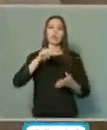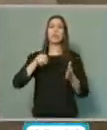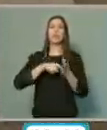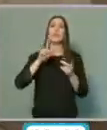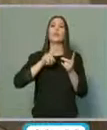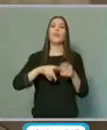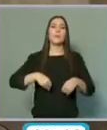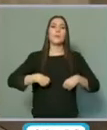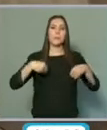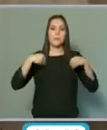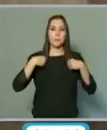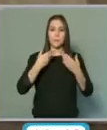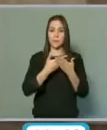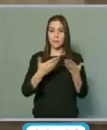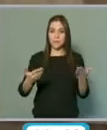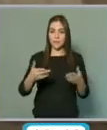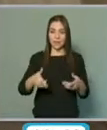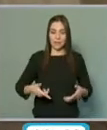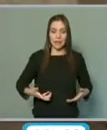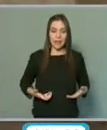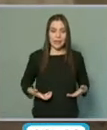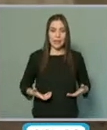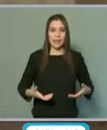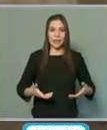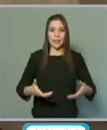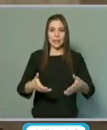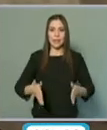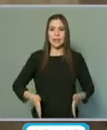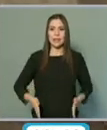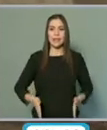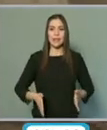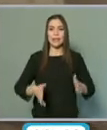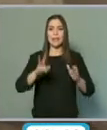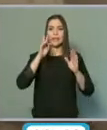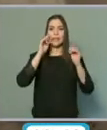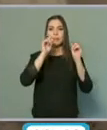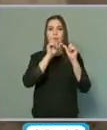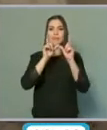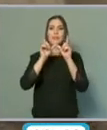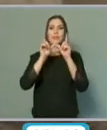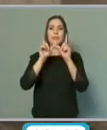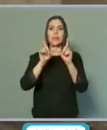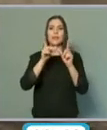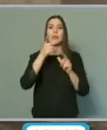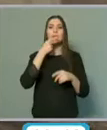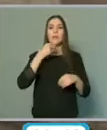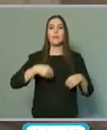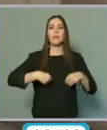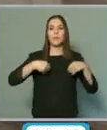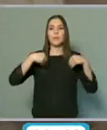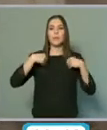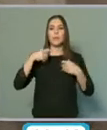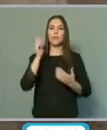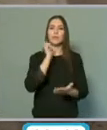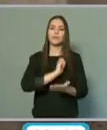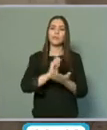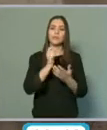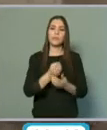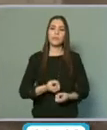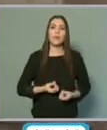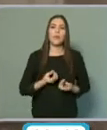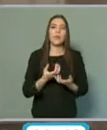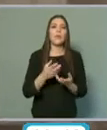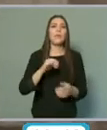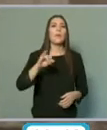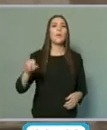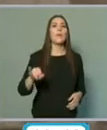Ya vio, tío Alberto, cómo en esta calle de la Encarnación vivió el inspirado poeta Juan de